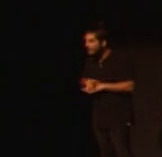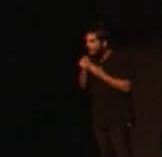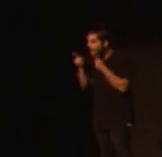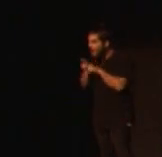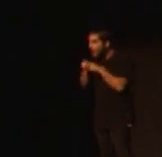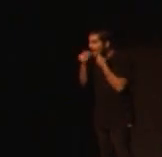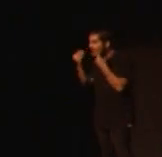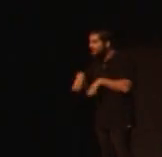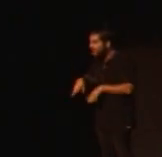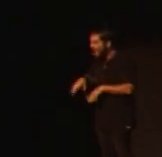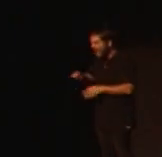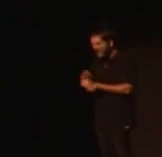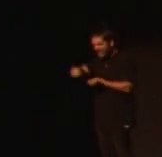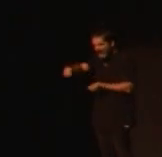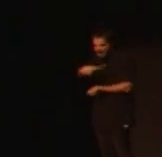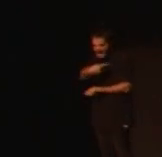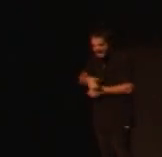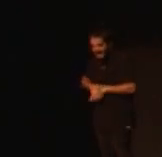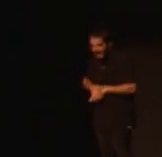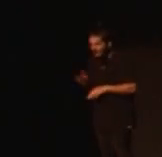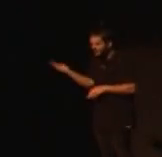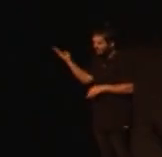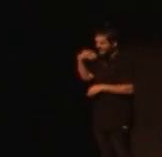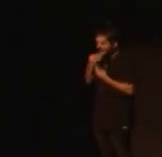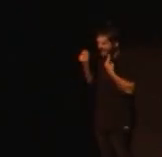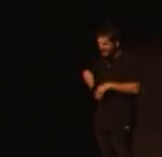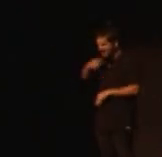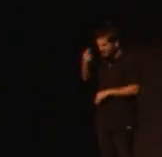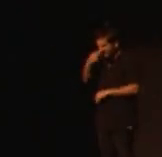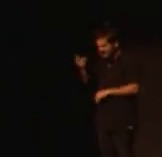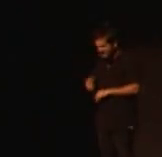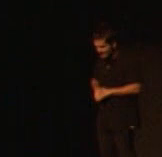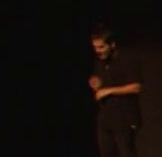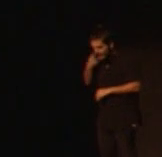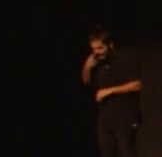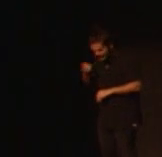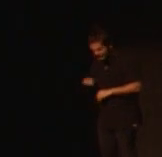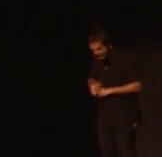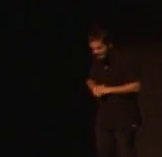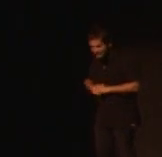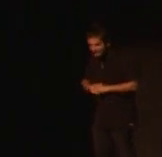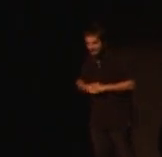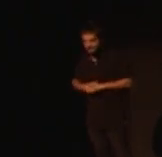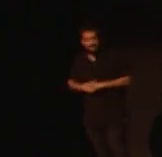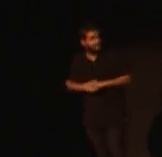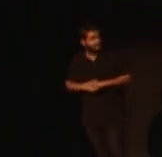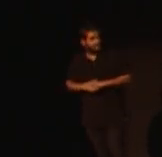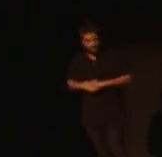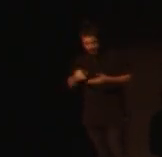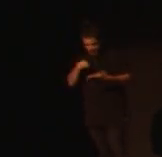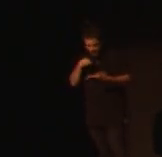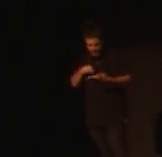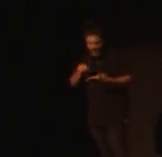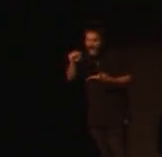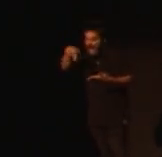ven, vamos a ver, porque es que había muchas muy interesantes, ¿eh? A ver... ¡Ay! Esta, la Diana Belén,